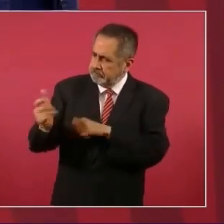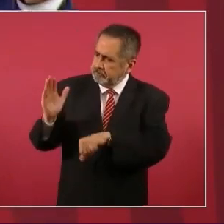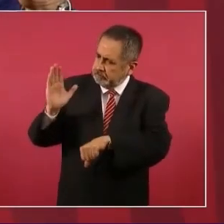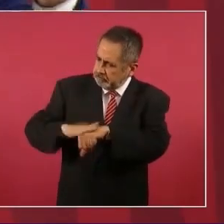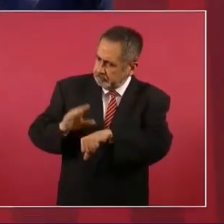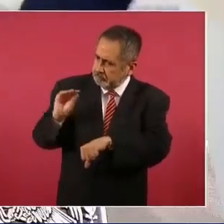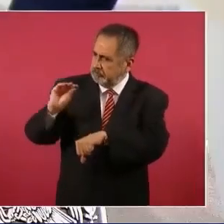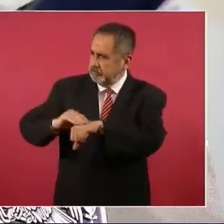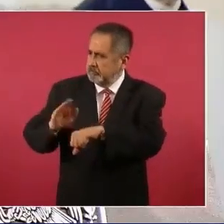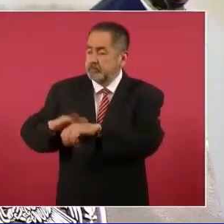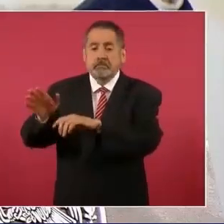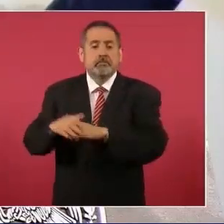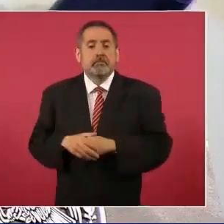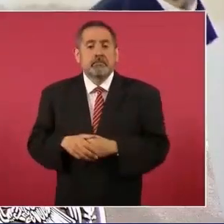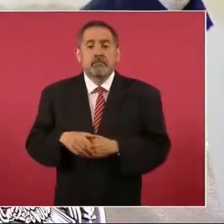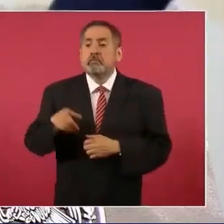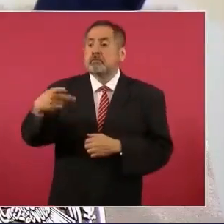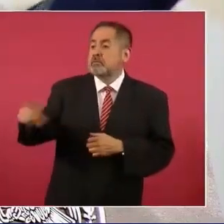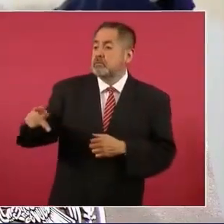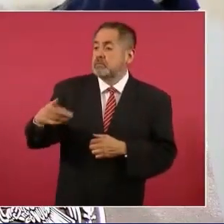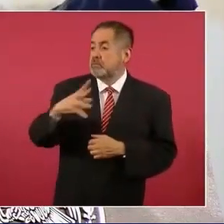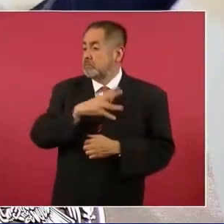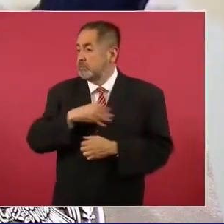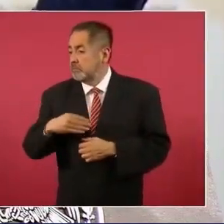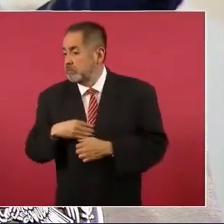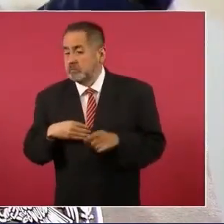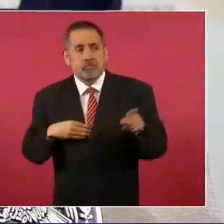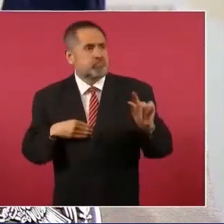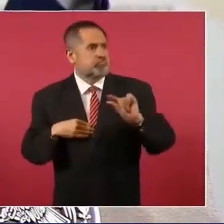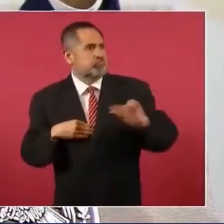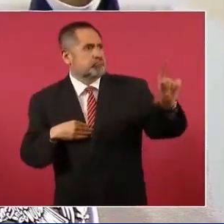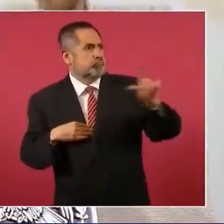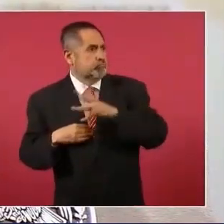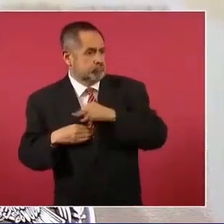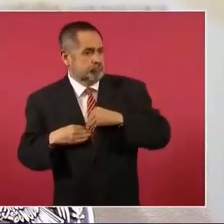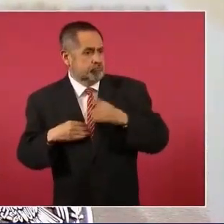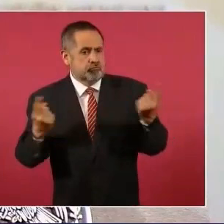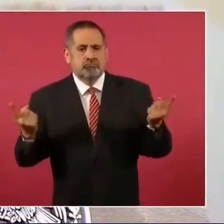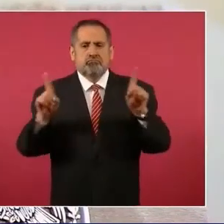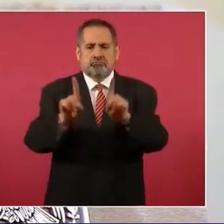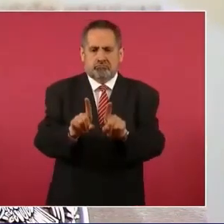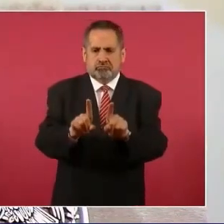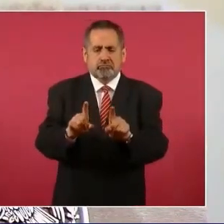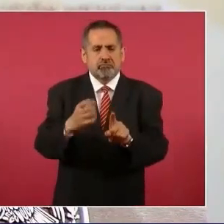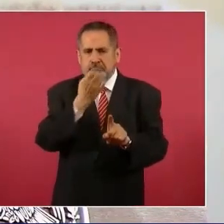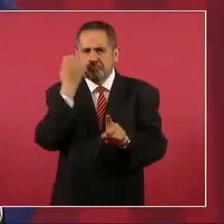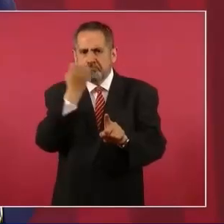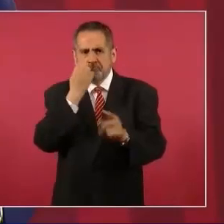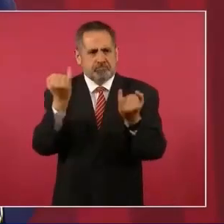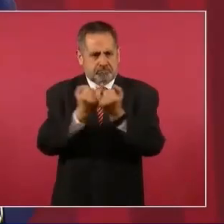que se eduque al hijo del campesino igual que al hijo del más rico hacendado,